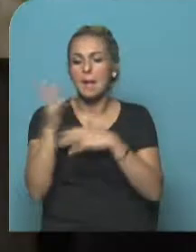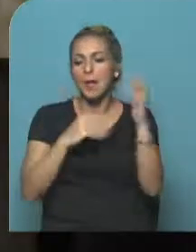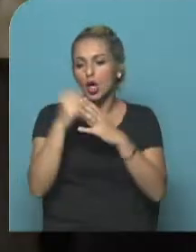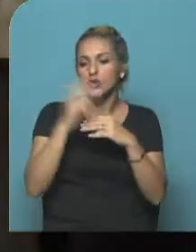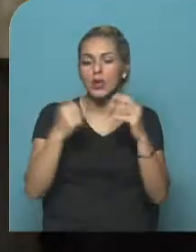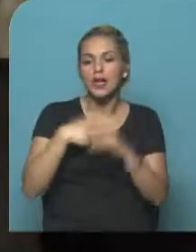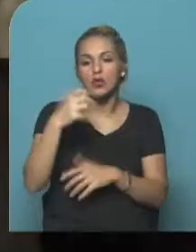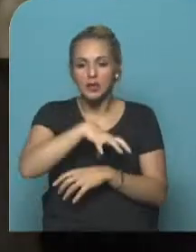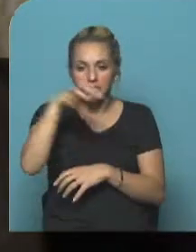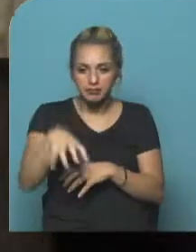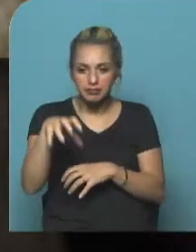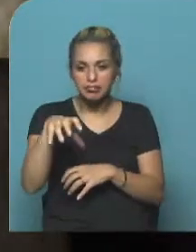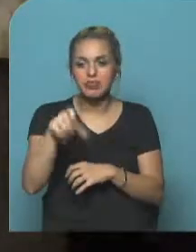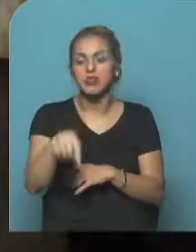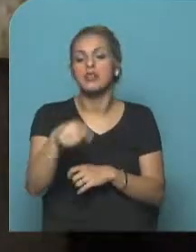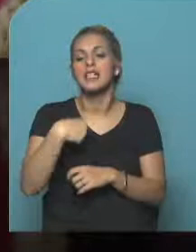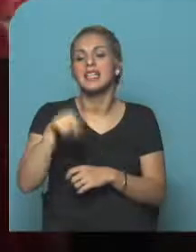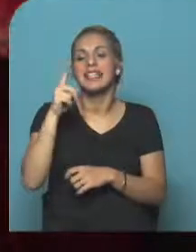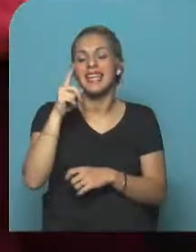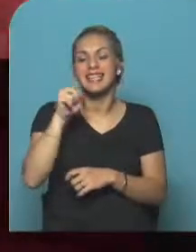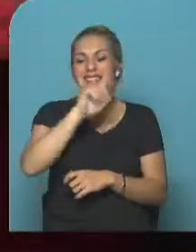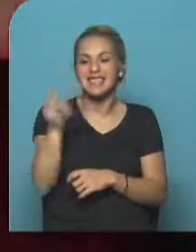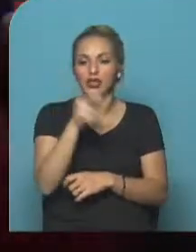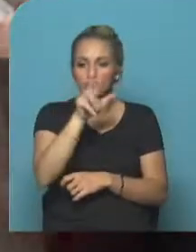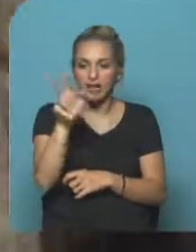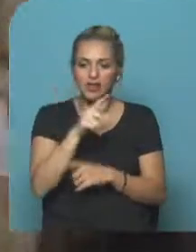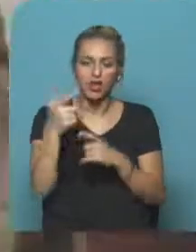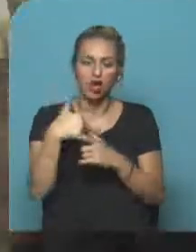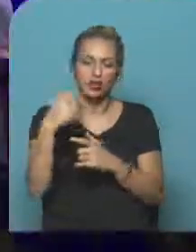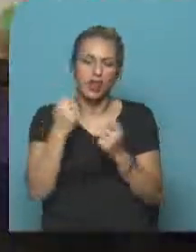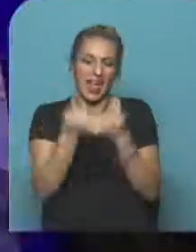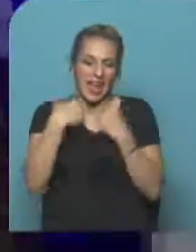segunda línea de 132 kilowatts.